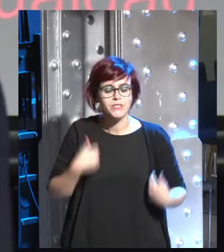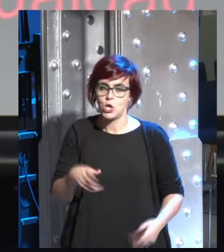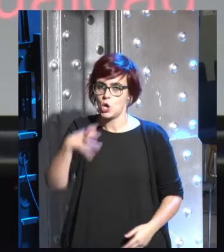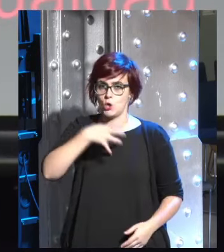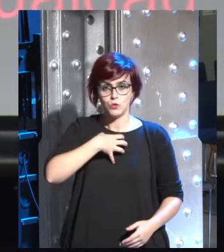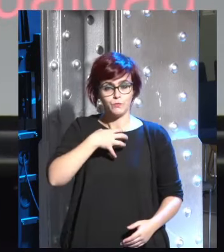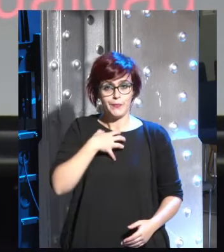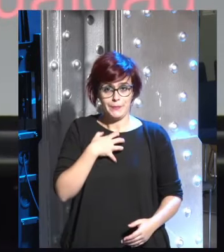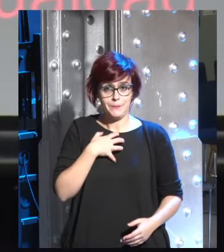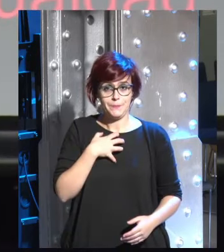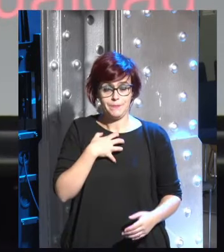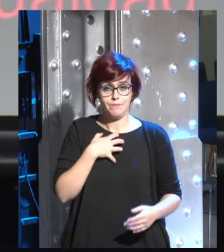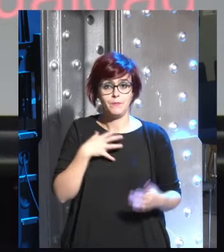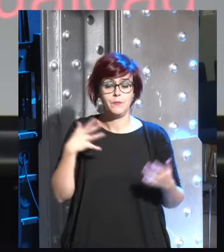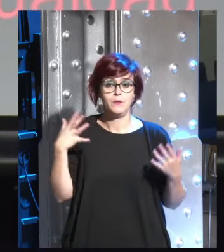porque